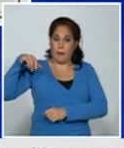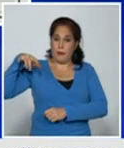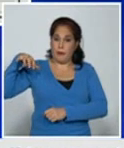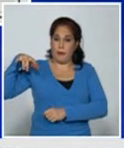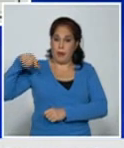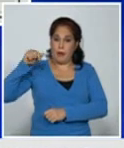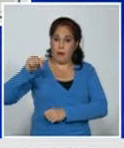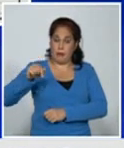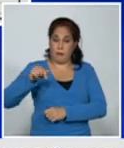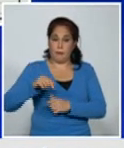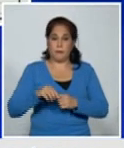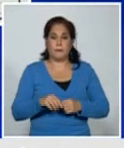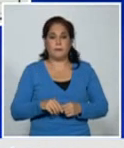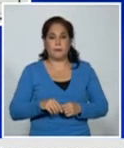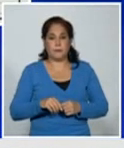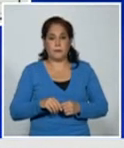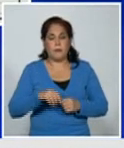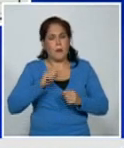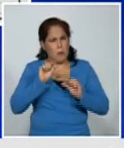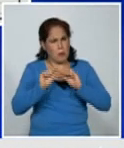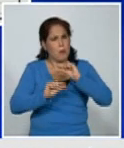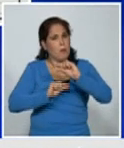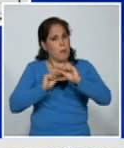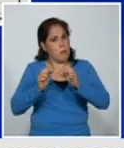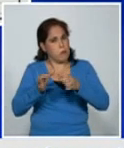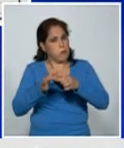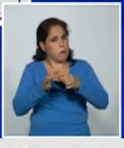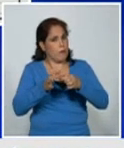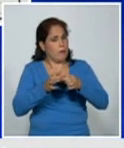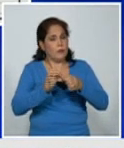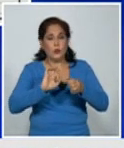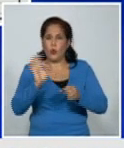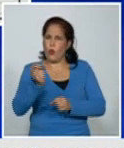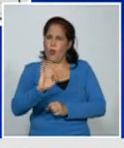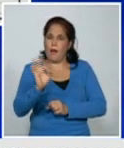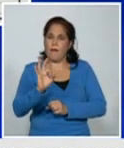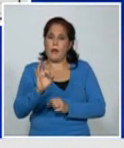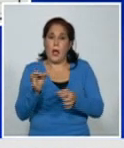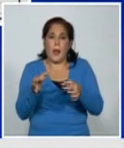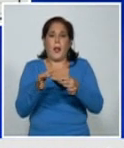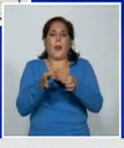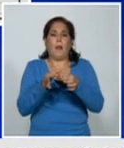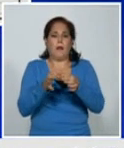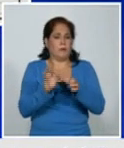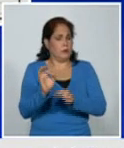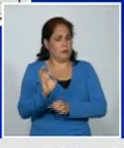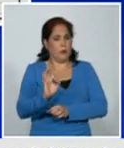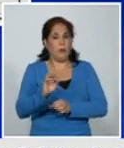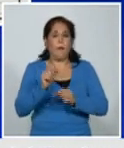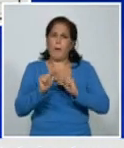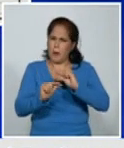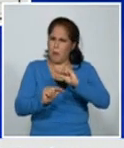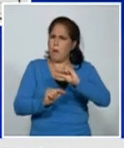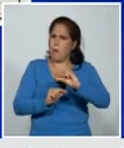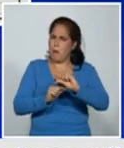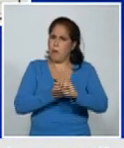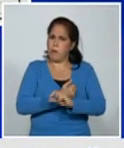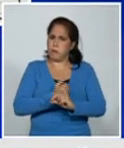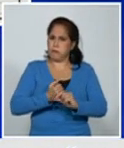con una tendencia a la disminución. No podemos hablar de tendencia, con una disminución del número de